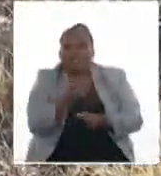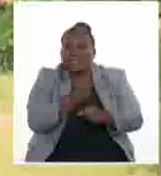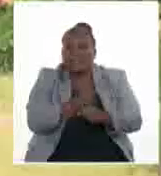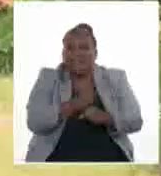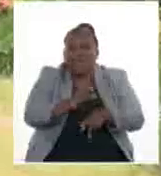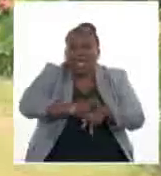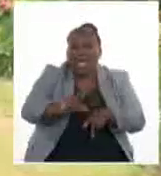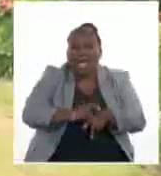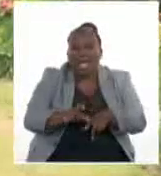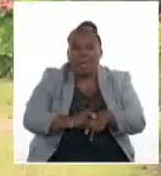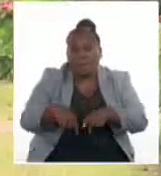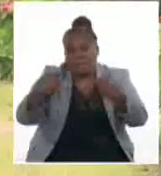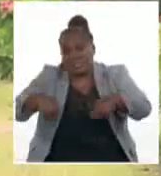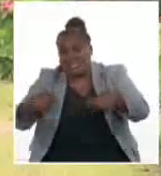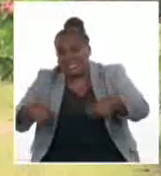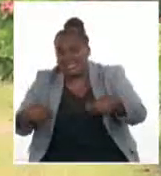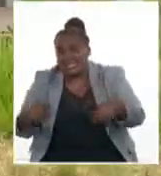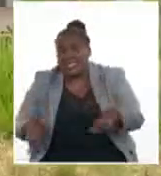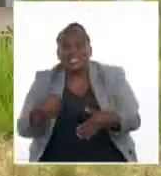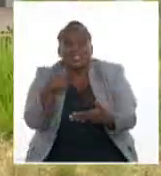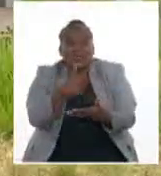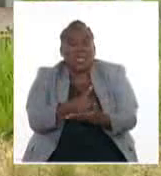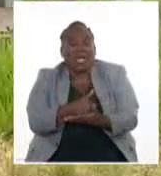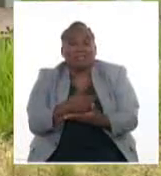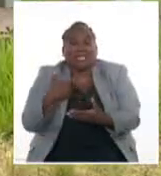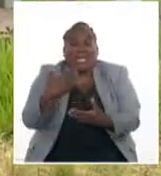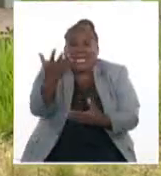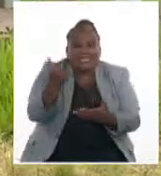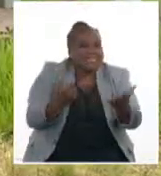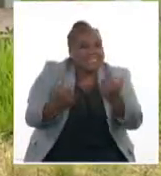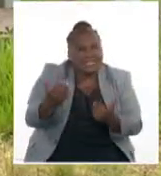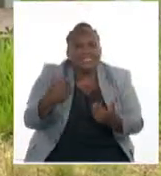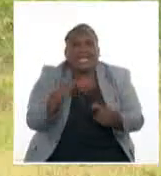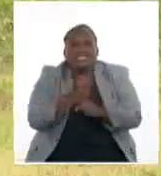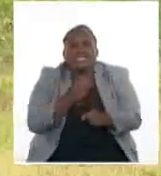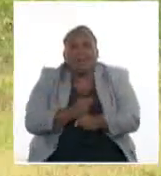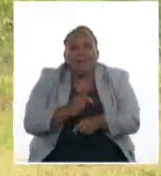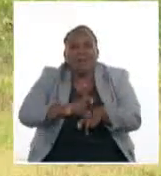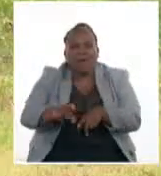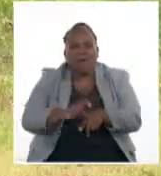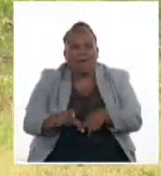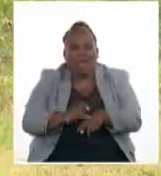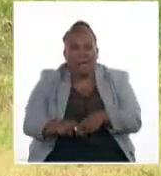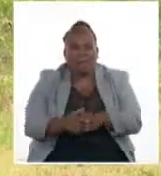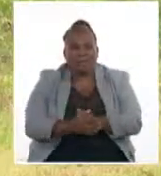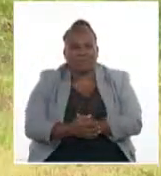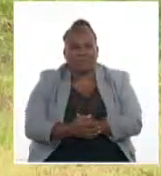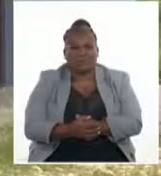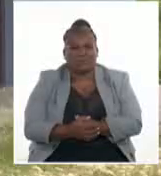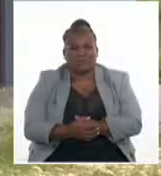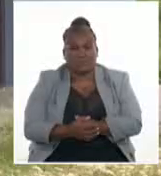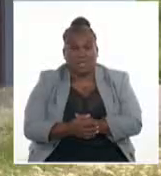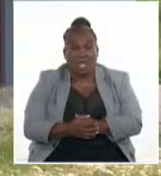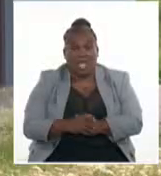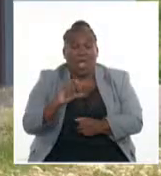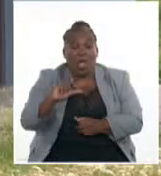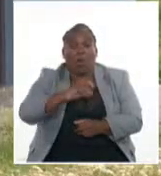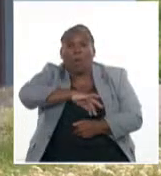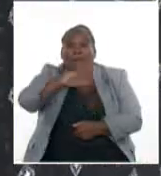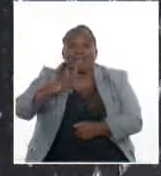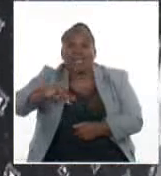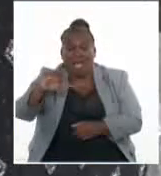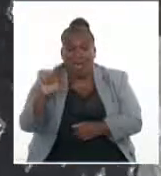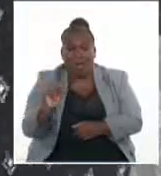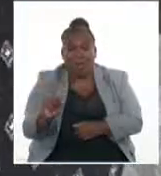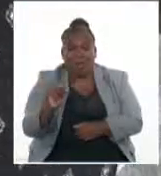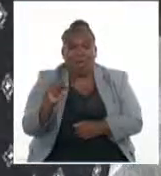hacia las ciudades ha sido una de las principales causas en la disminución de las poblaciones en estos lares. Comanayagua es uno de los territorios que más avanza en